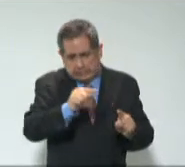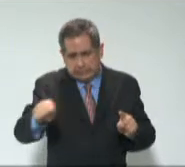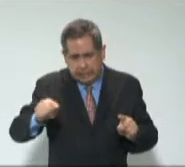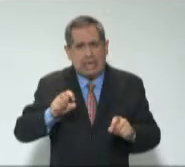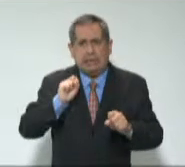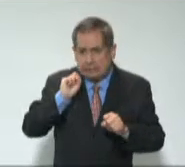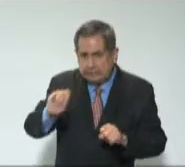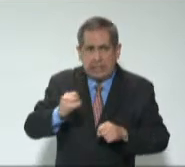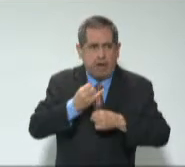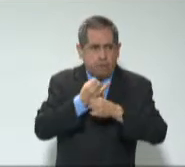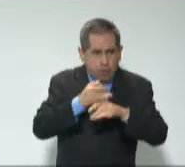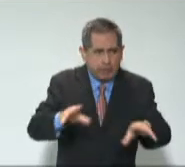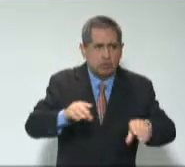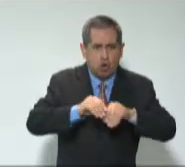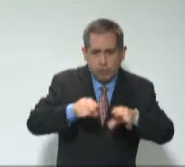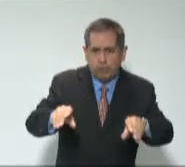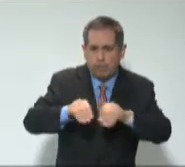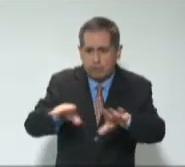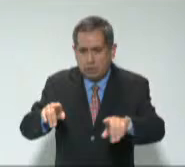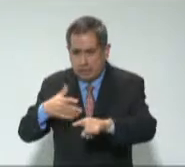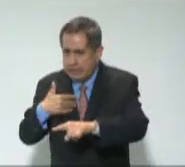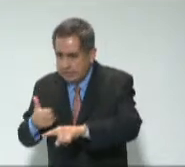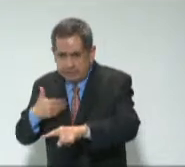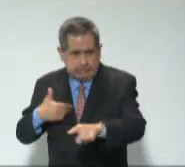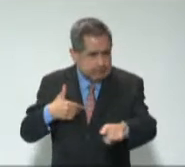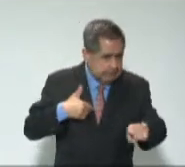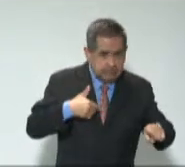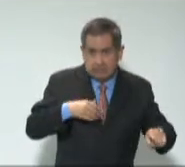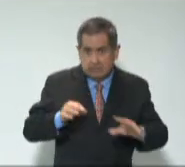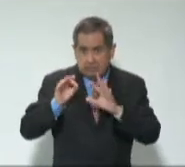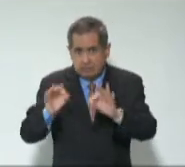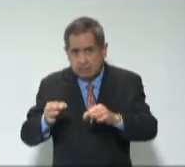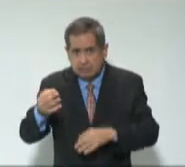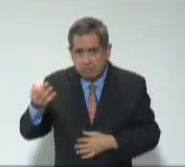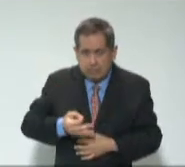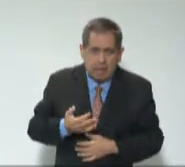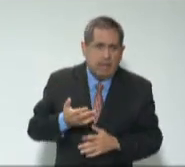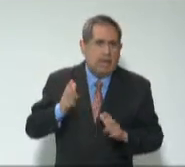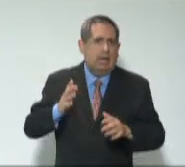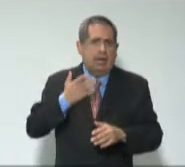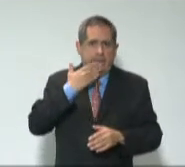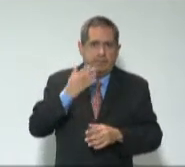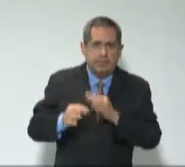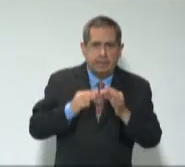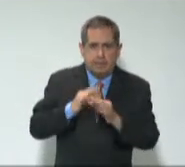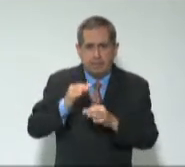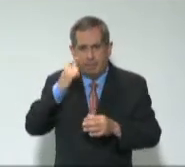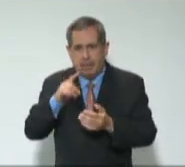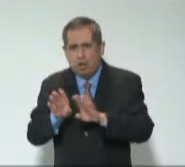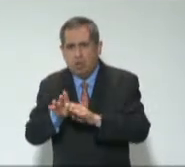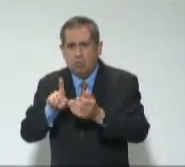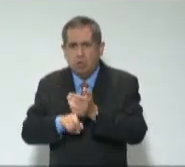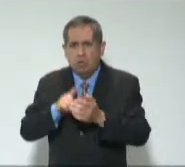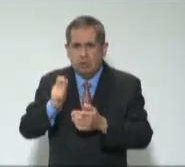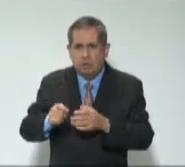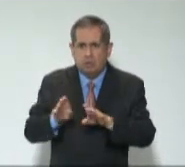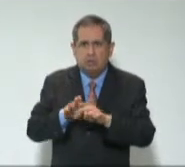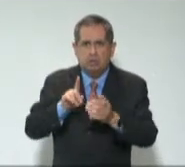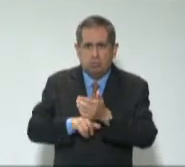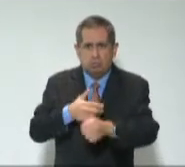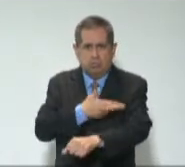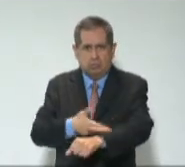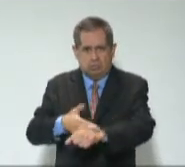facilitar que el derecho de acceso a la información Se verifique en la realidad en la medida en que establezcamos